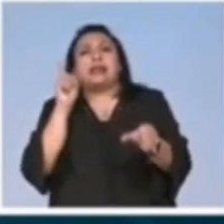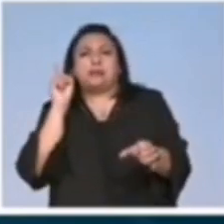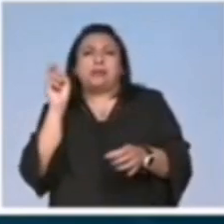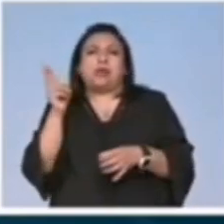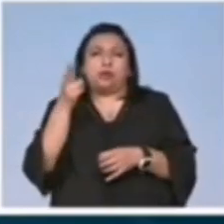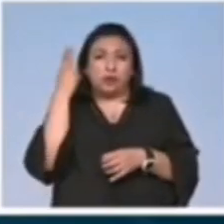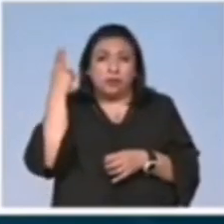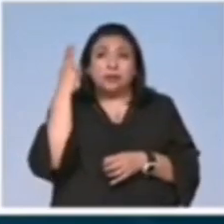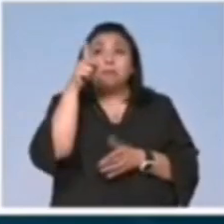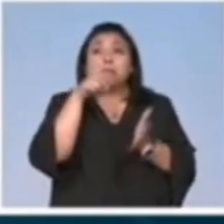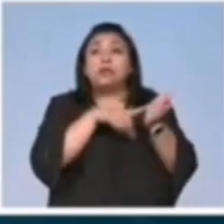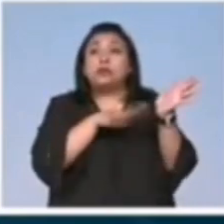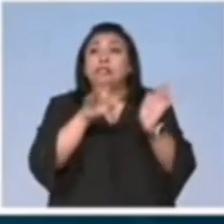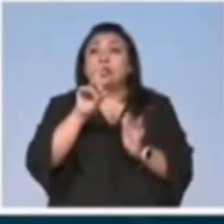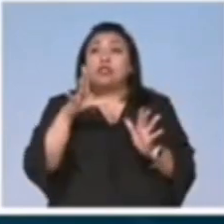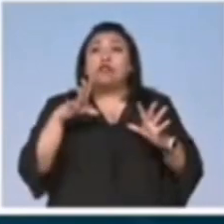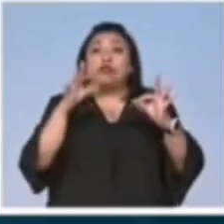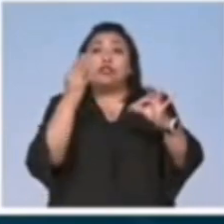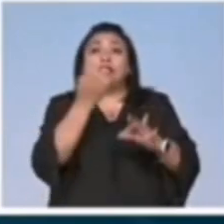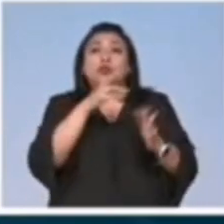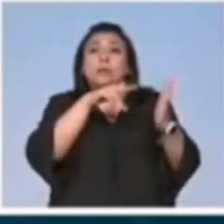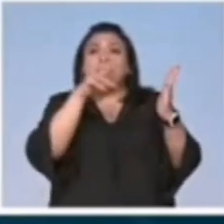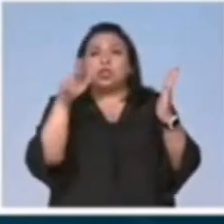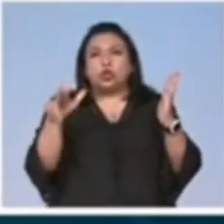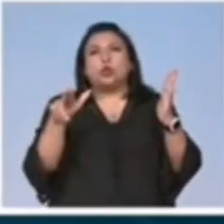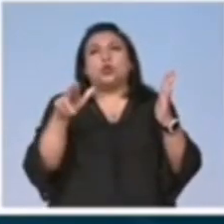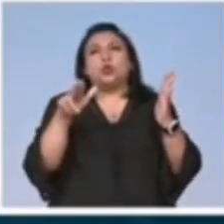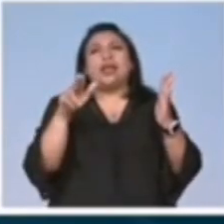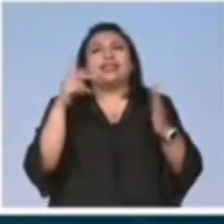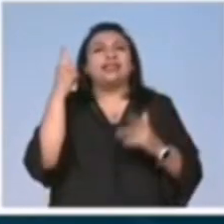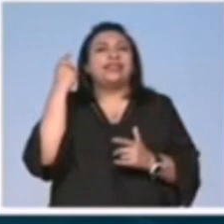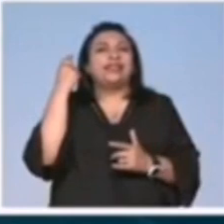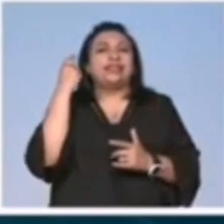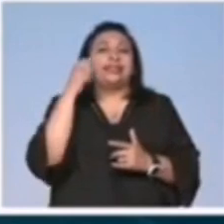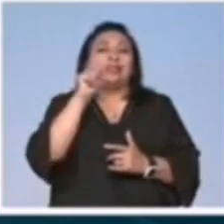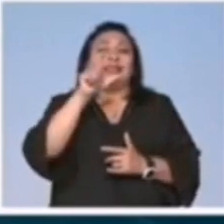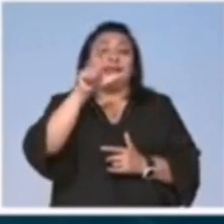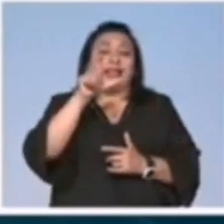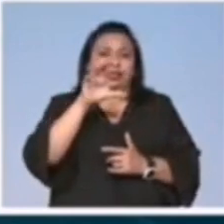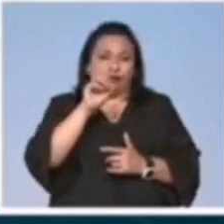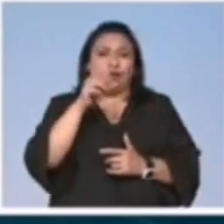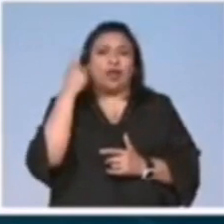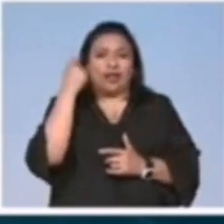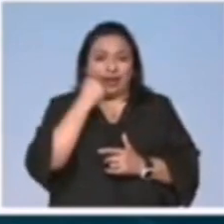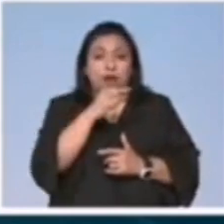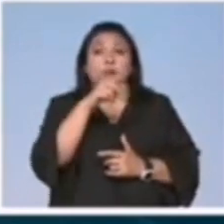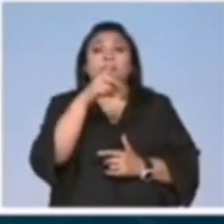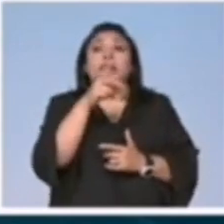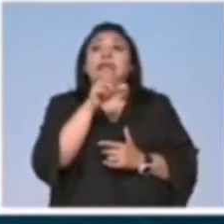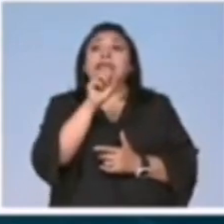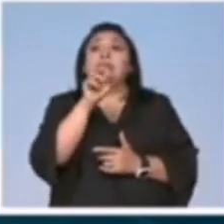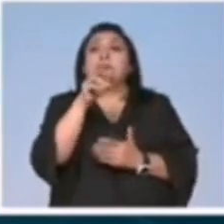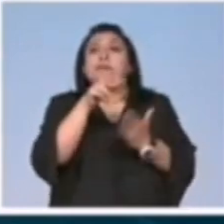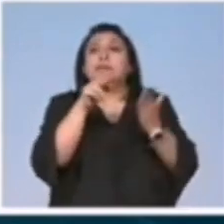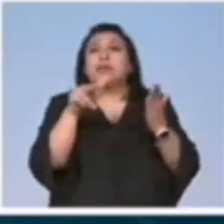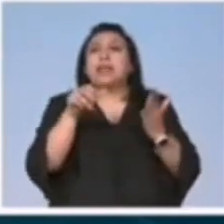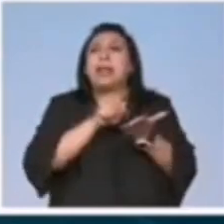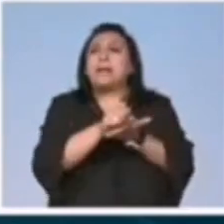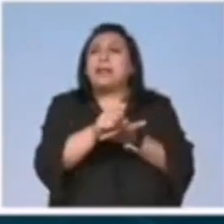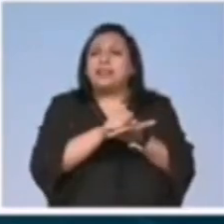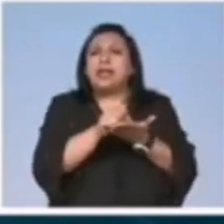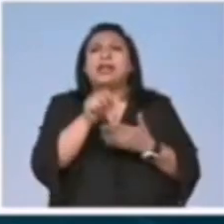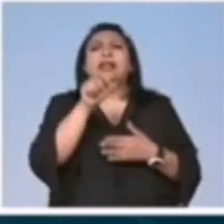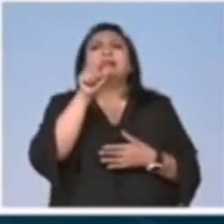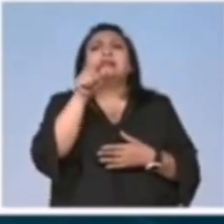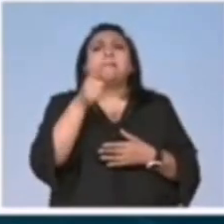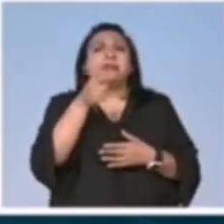En 1930 fundó la Escuela de Pintura y Escultura de Taxco Guerrero. Para la SEP creó el fresco Las Lavanderas y tuvo su